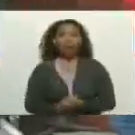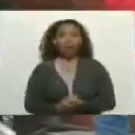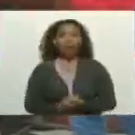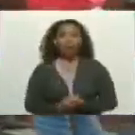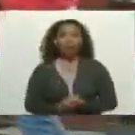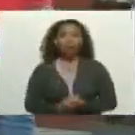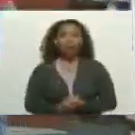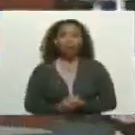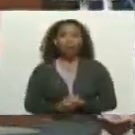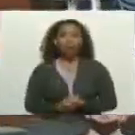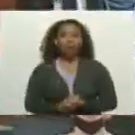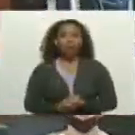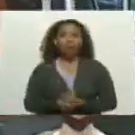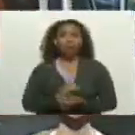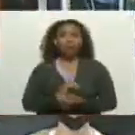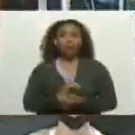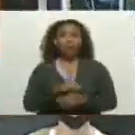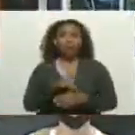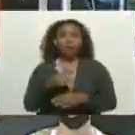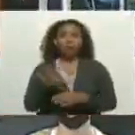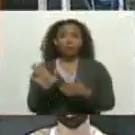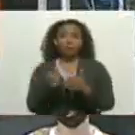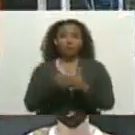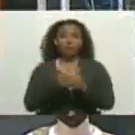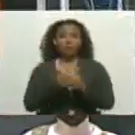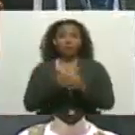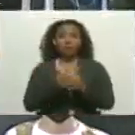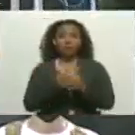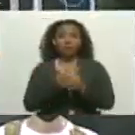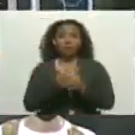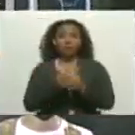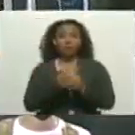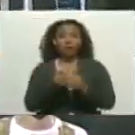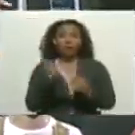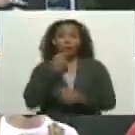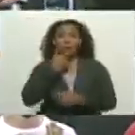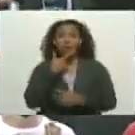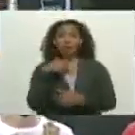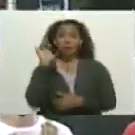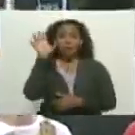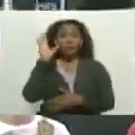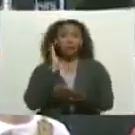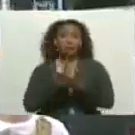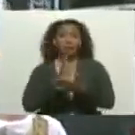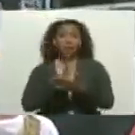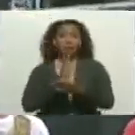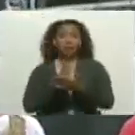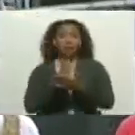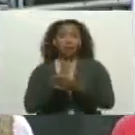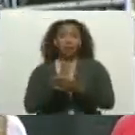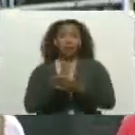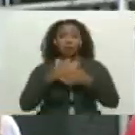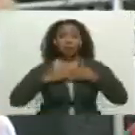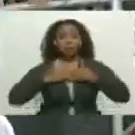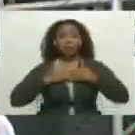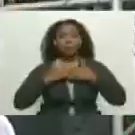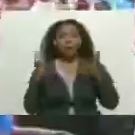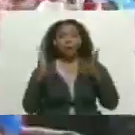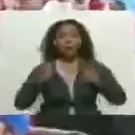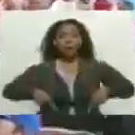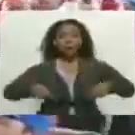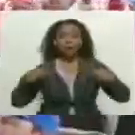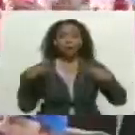No dejaremos que cierren la linda puerta que siempre ha estado abierta a la vida.